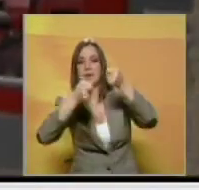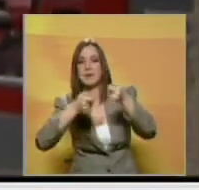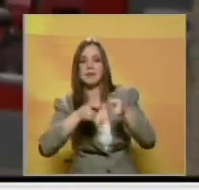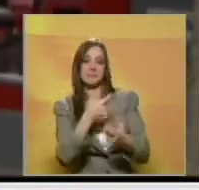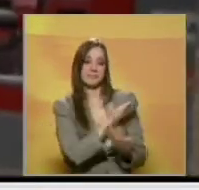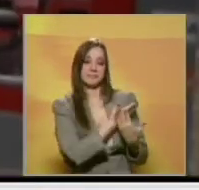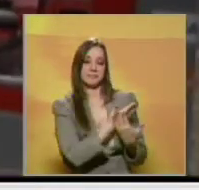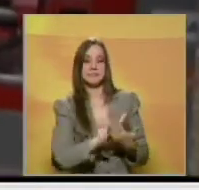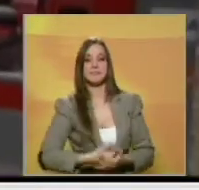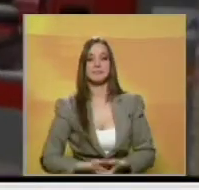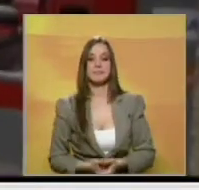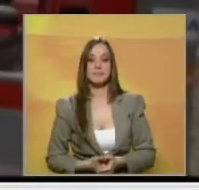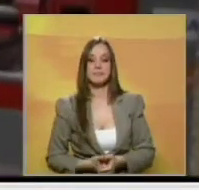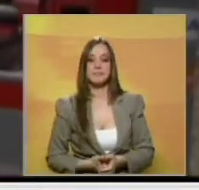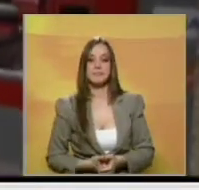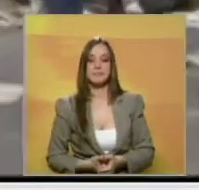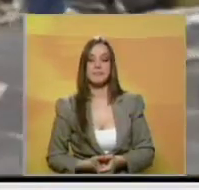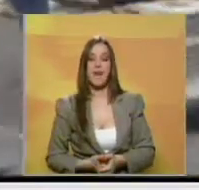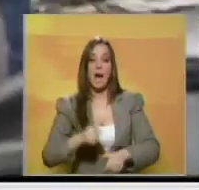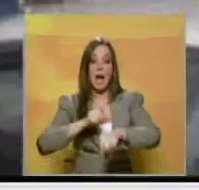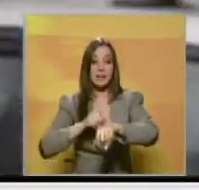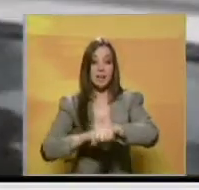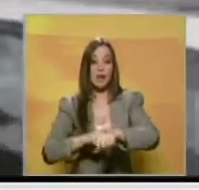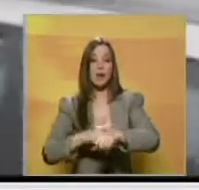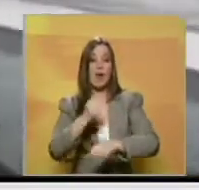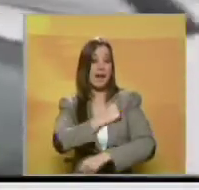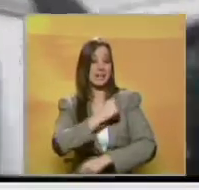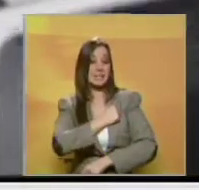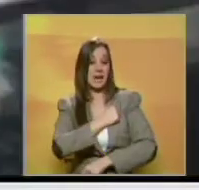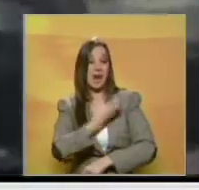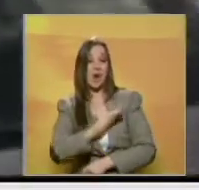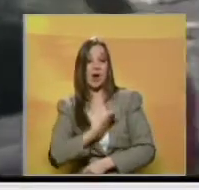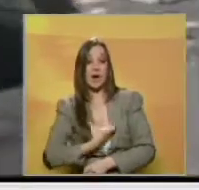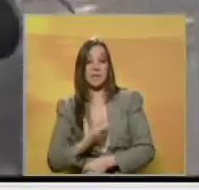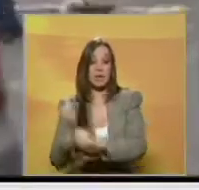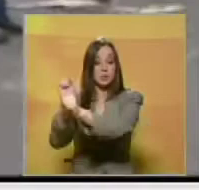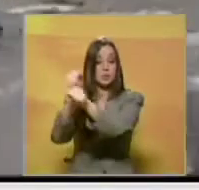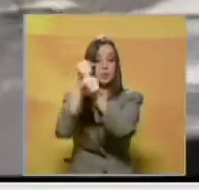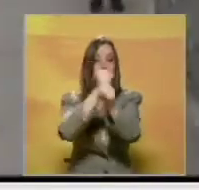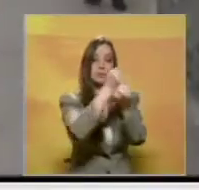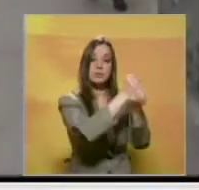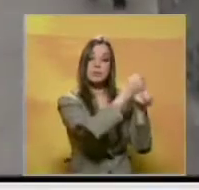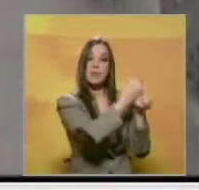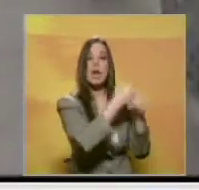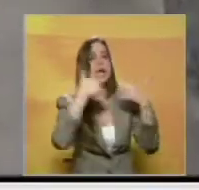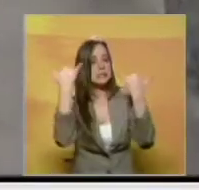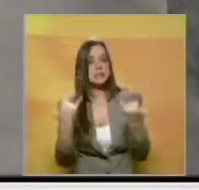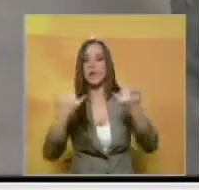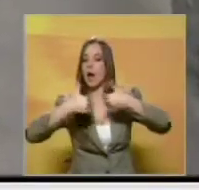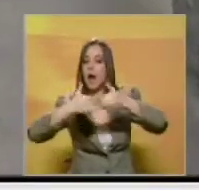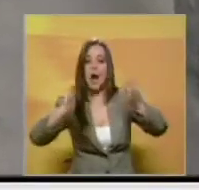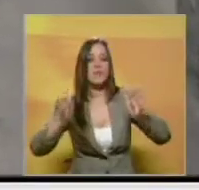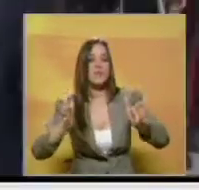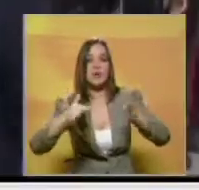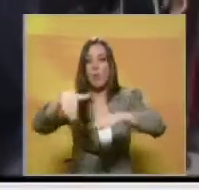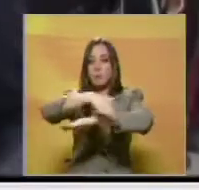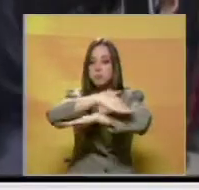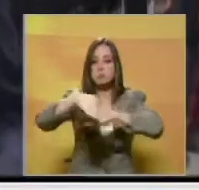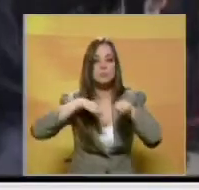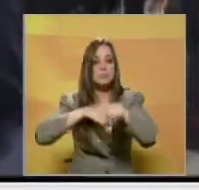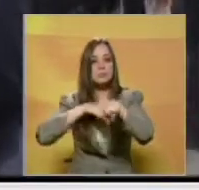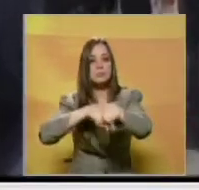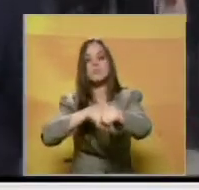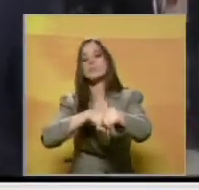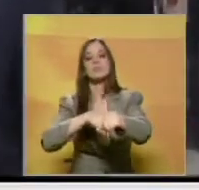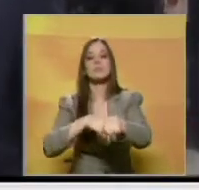cajero automático. A esta hora, cuadrillas de la alcaldía de Chacao retiran los escombros y ya reabrieron el paso por las calles que fueron bloqueadas por los